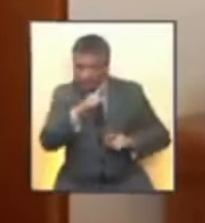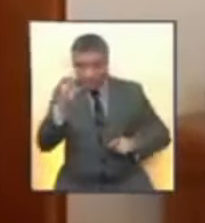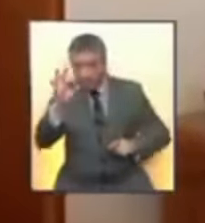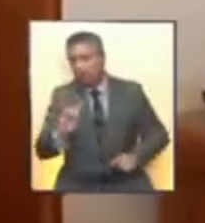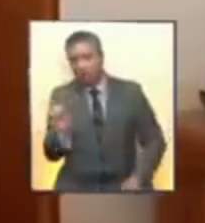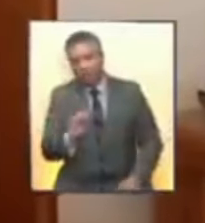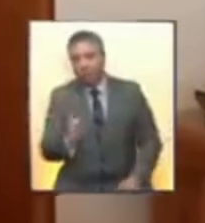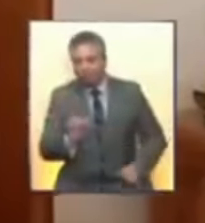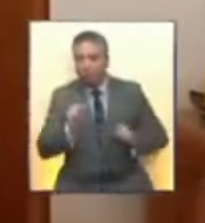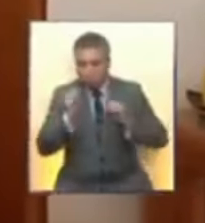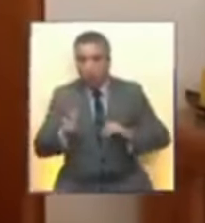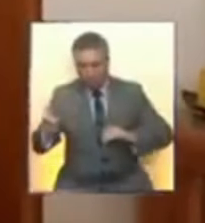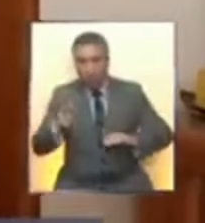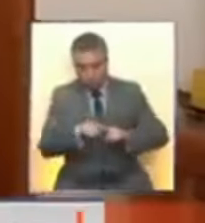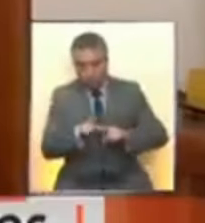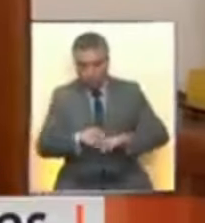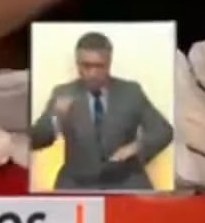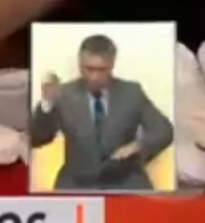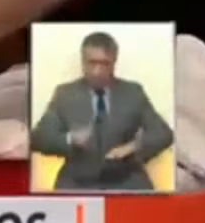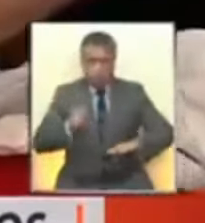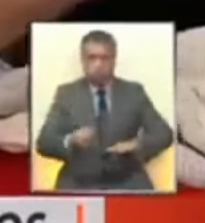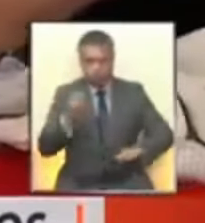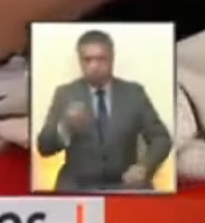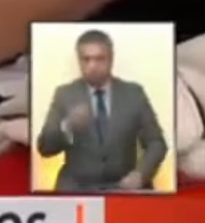como pudimos ver aquí, soporta bastante, bastante.